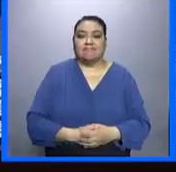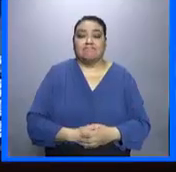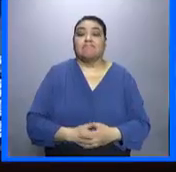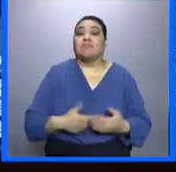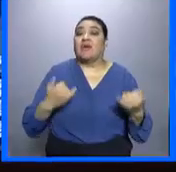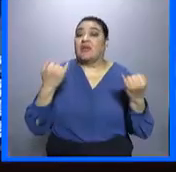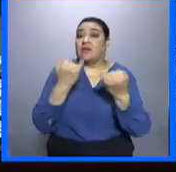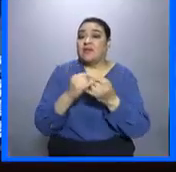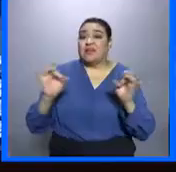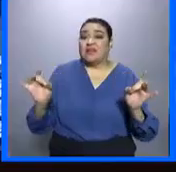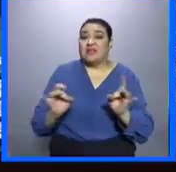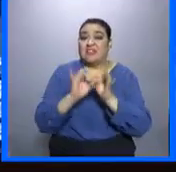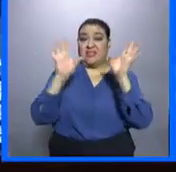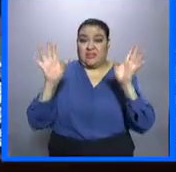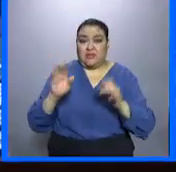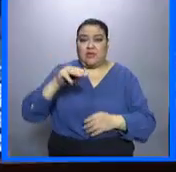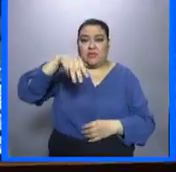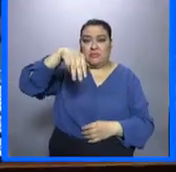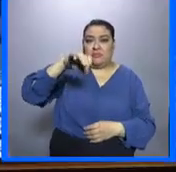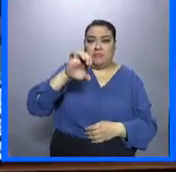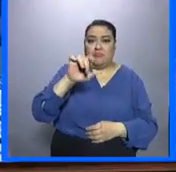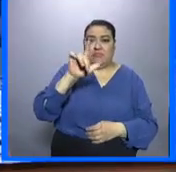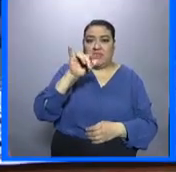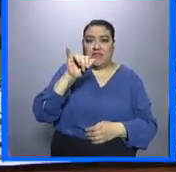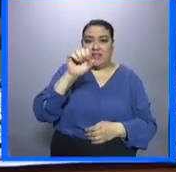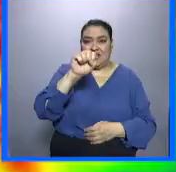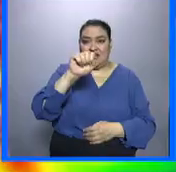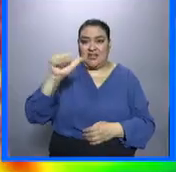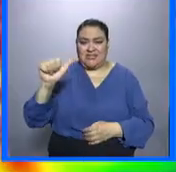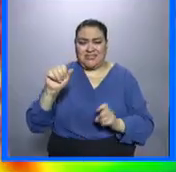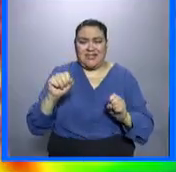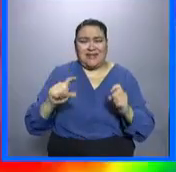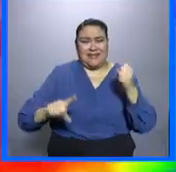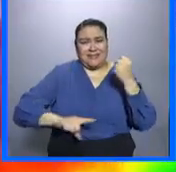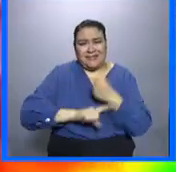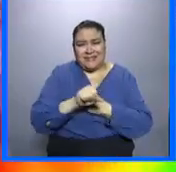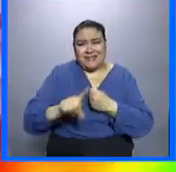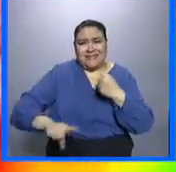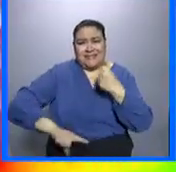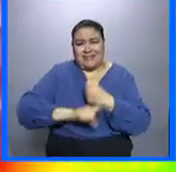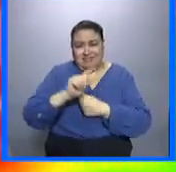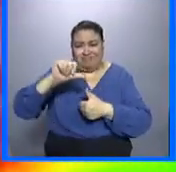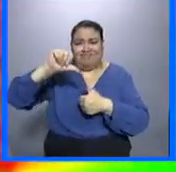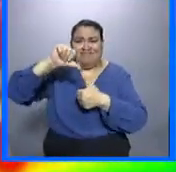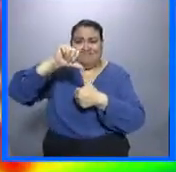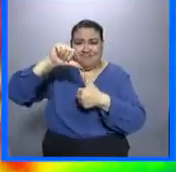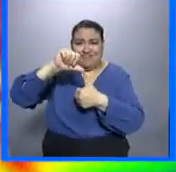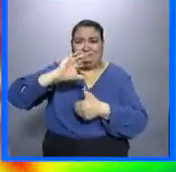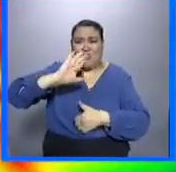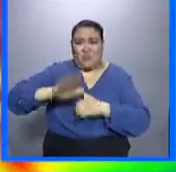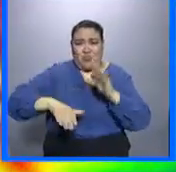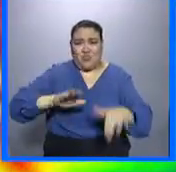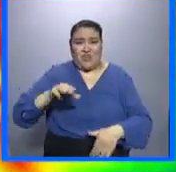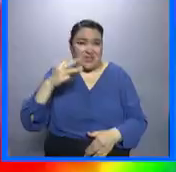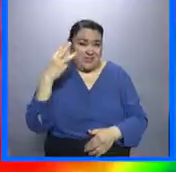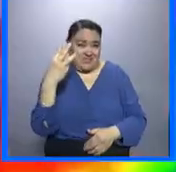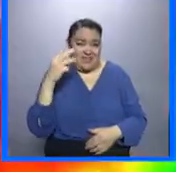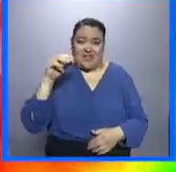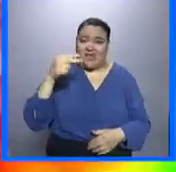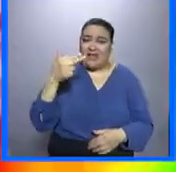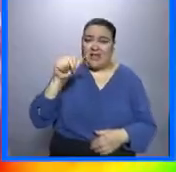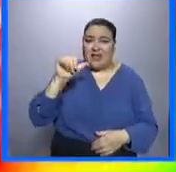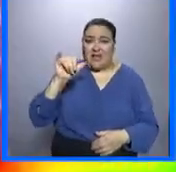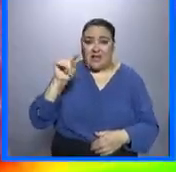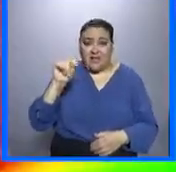El fenómeno meteorológico Melissa ha comenzado a dejar estragos por Centroamérica, dejó 3 muertos en Haití y a más de